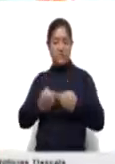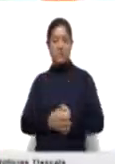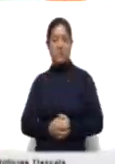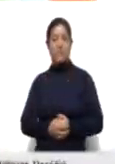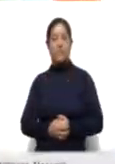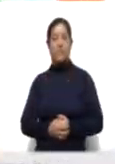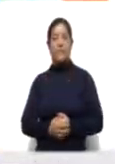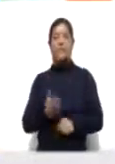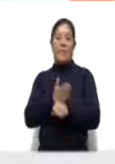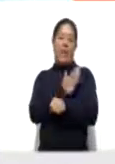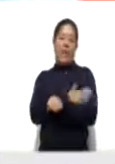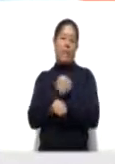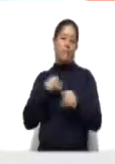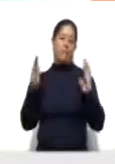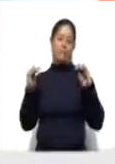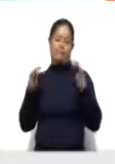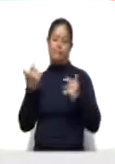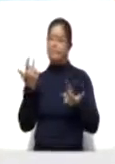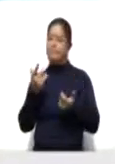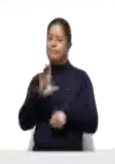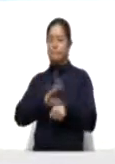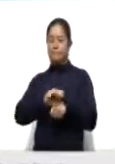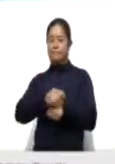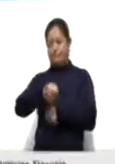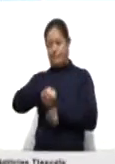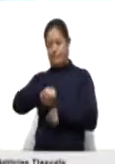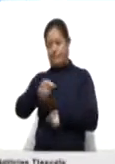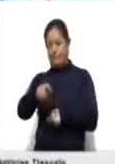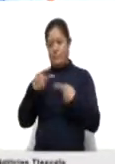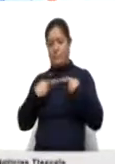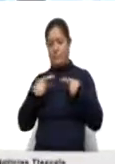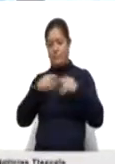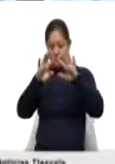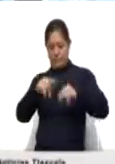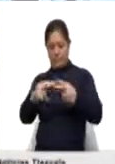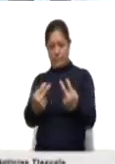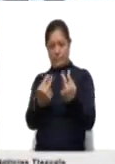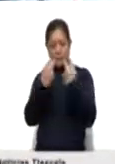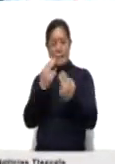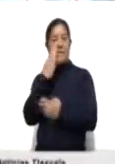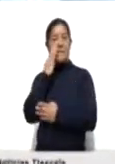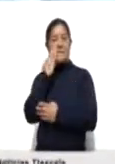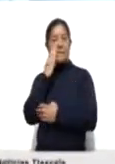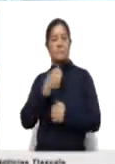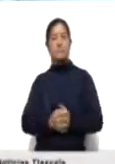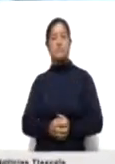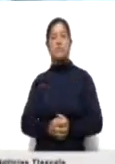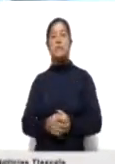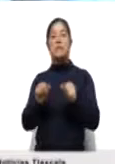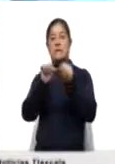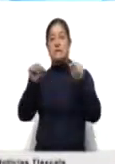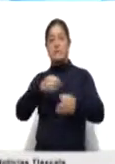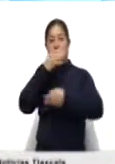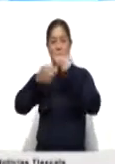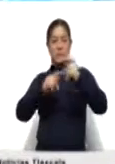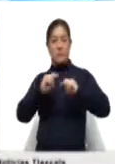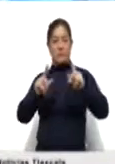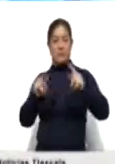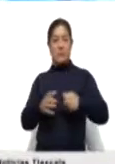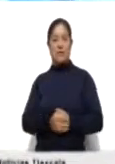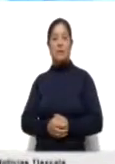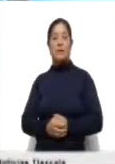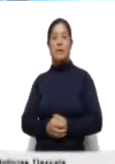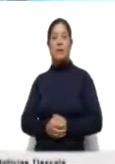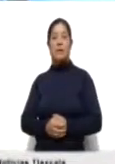Noticias. Antes de despedirme, permítame saludar a quienes nos estuvieron siguiendo en nuestra página de Facebook Sistema de Noticias Tlaxcala. Así